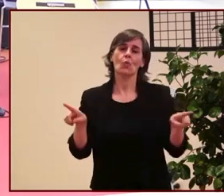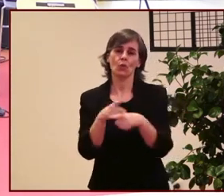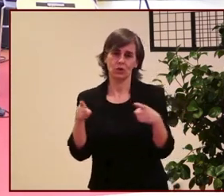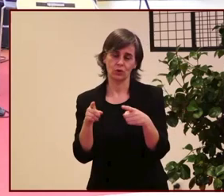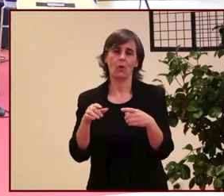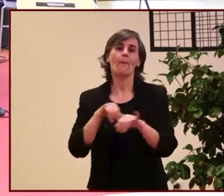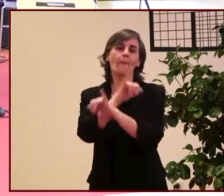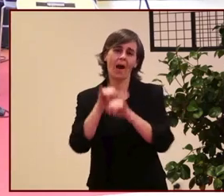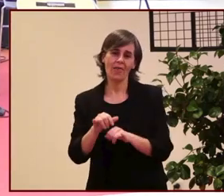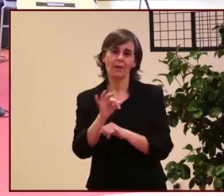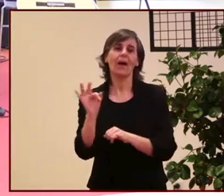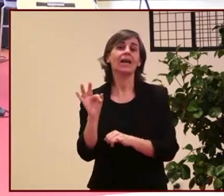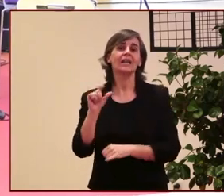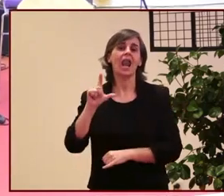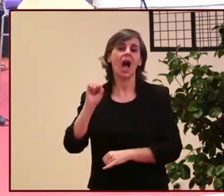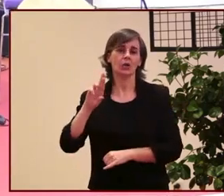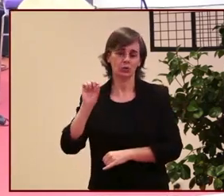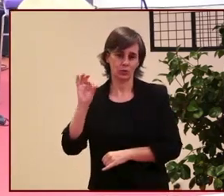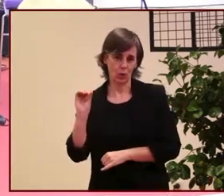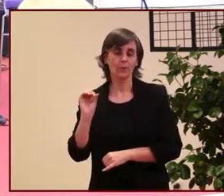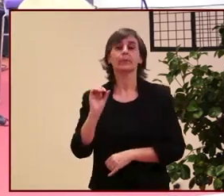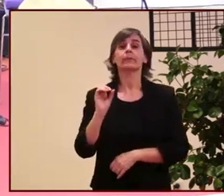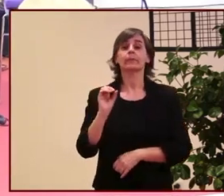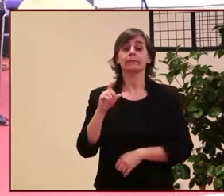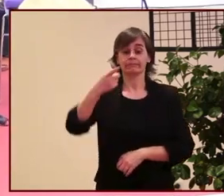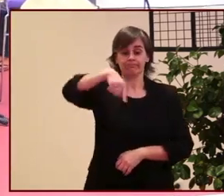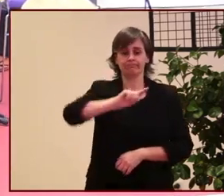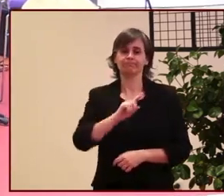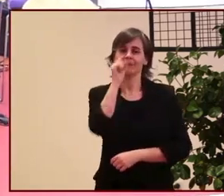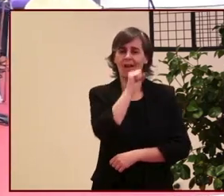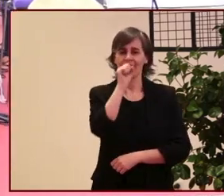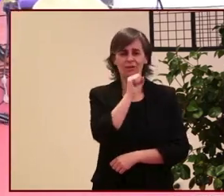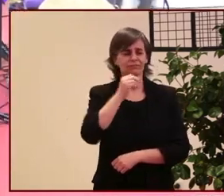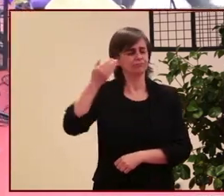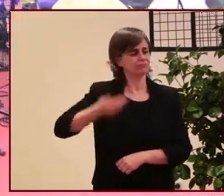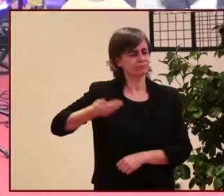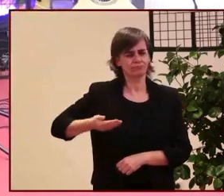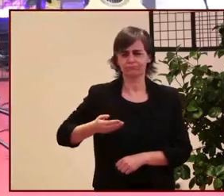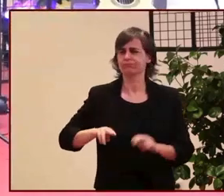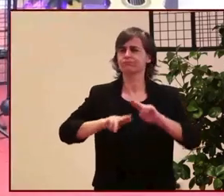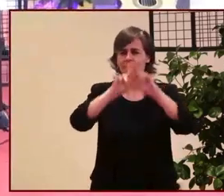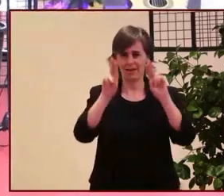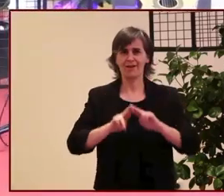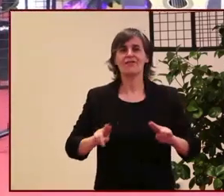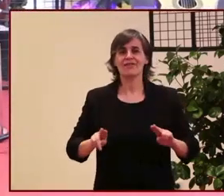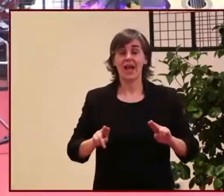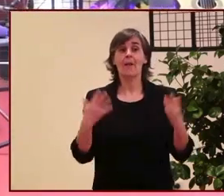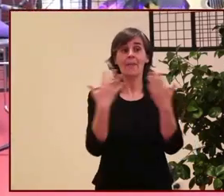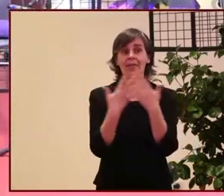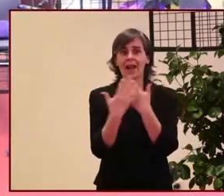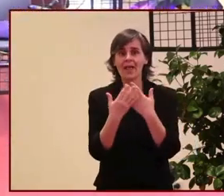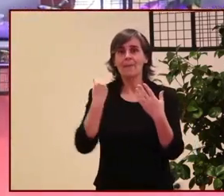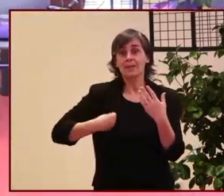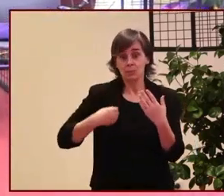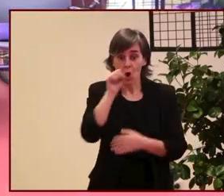caruso que nos acaban de ofrecer una pieza reconocida internacionalmente mesurada con una pista propia que forma